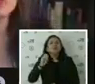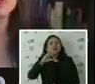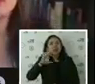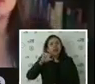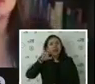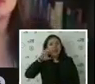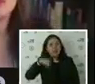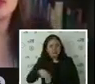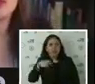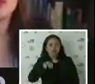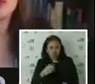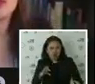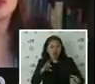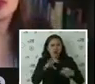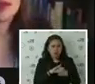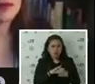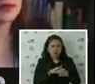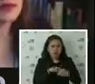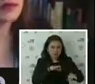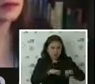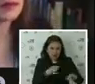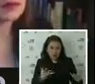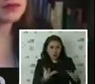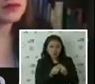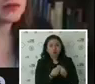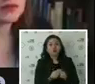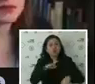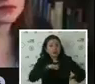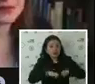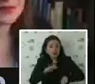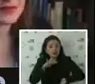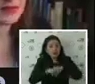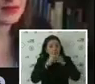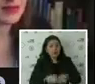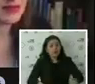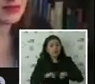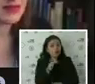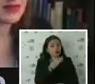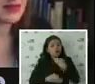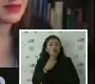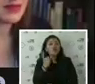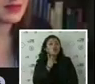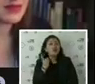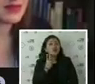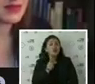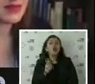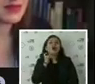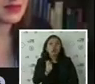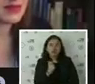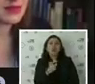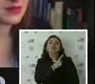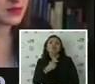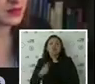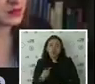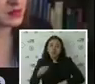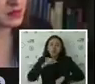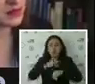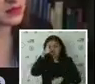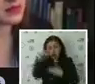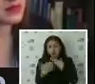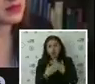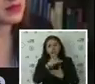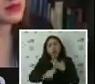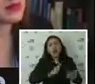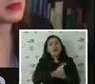de la cual también soy integrante, la labor de todas y todos los diputados ya se está incluyendo en la próxima Ley